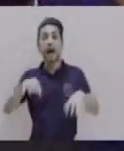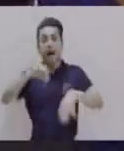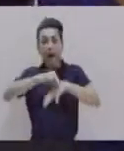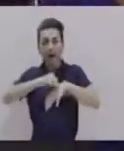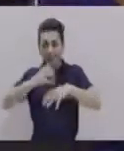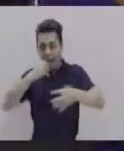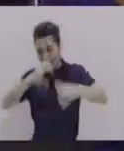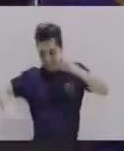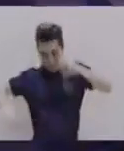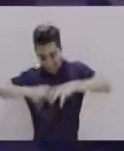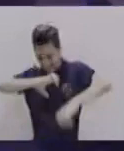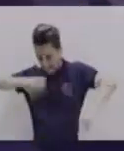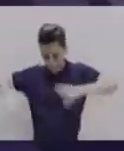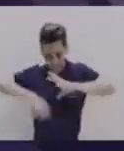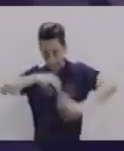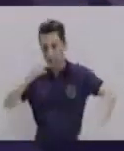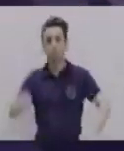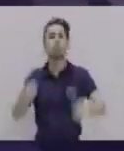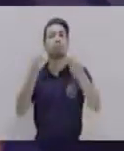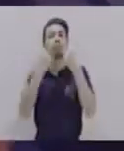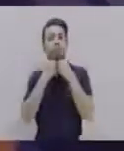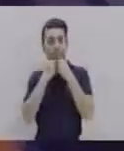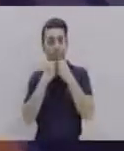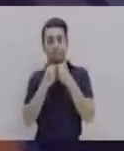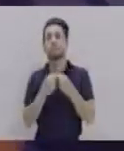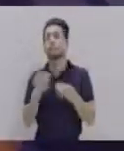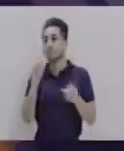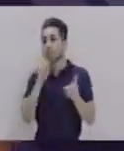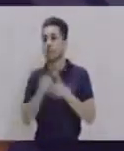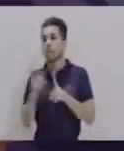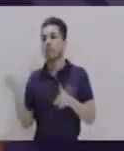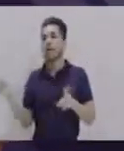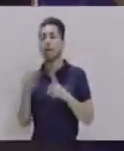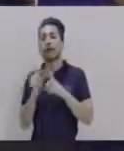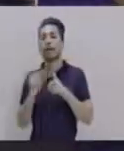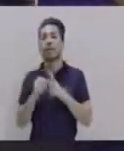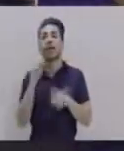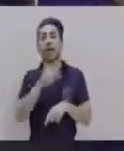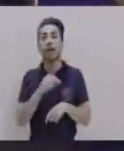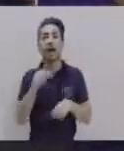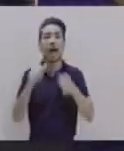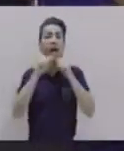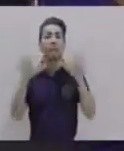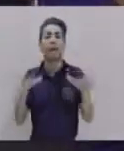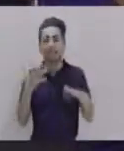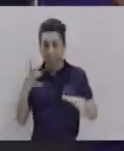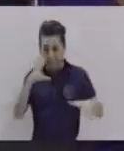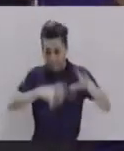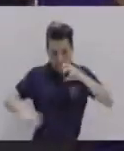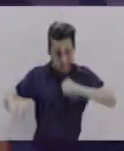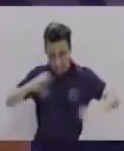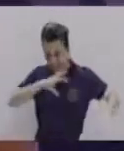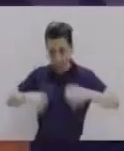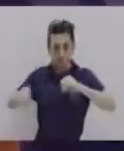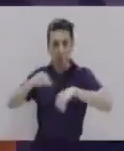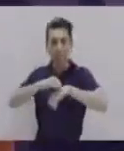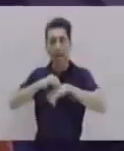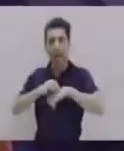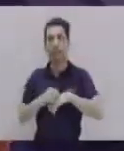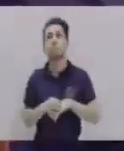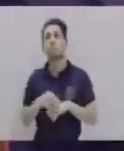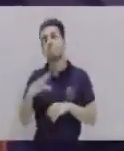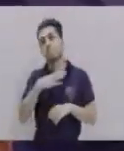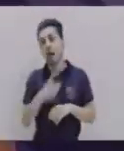carne y se la comen. También hay una palabra clave ahí, ¿quiénes son los animales que la descomponen? Así es,